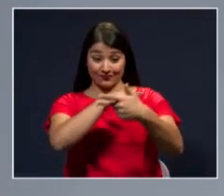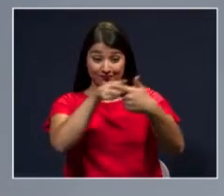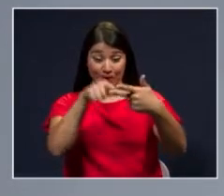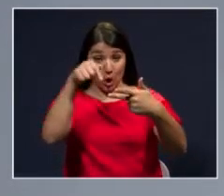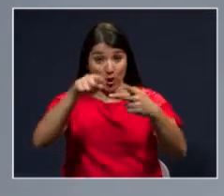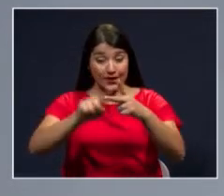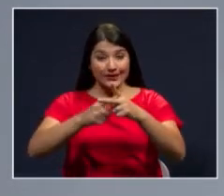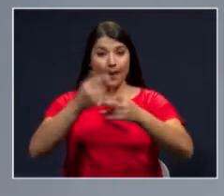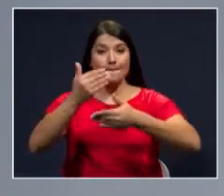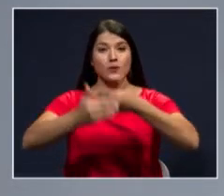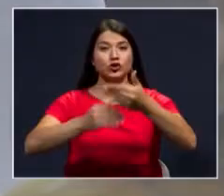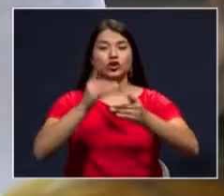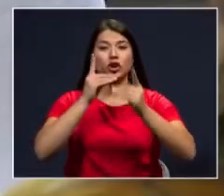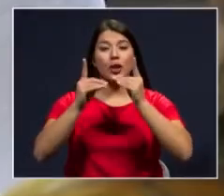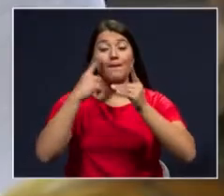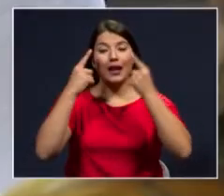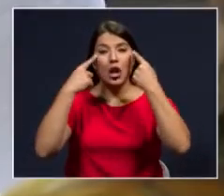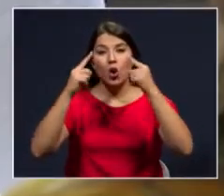una conciliación.